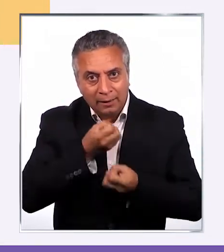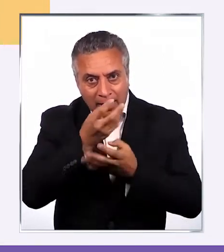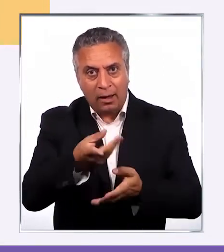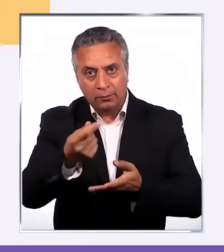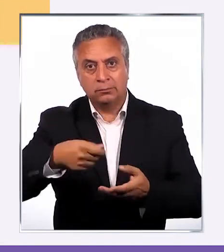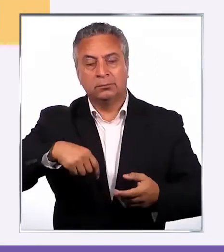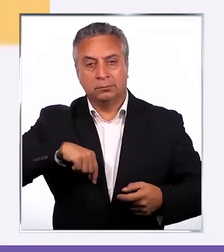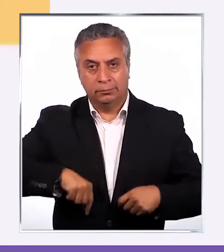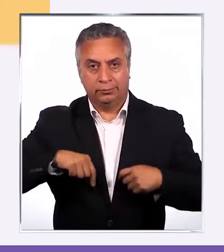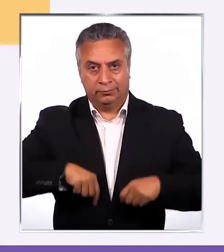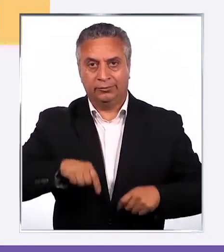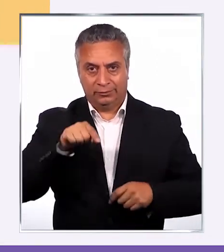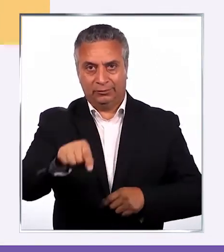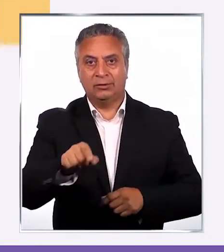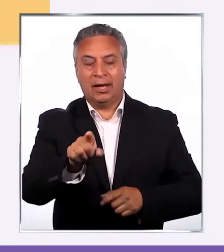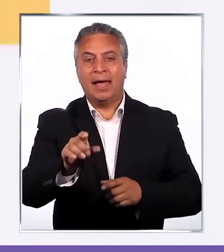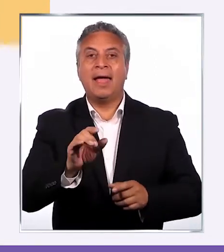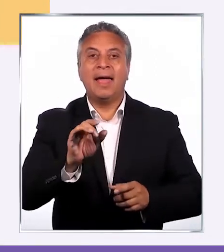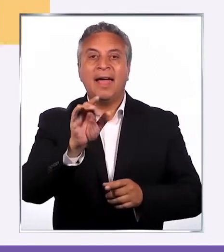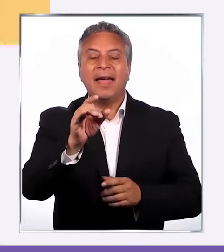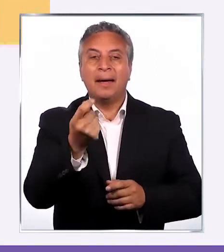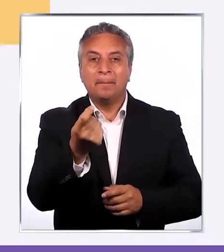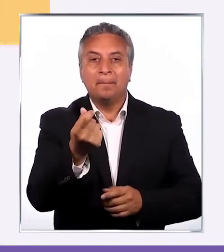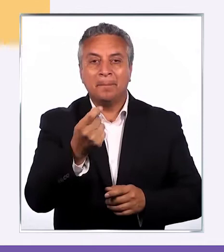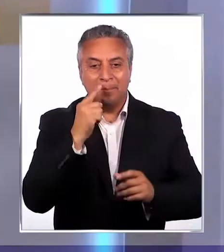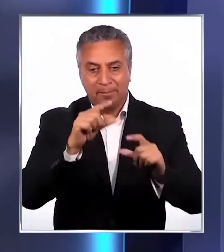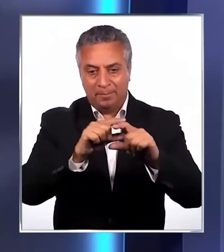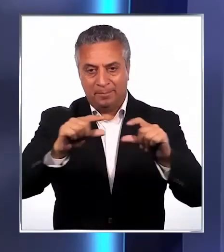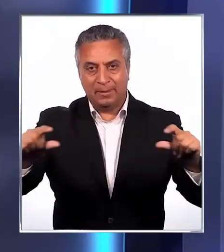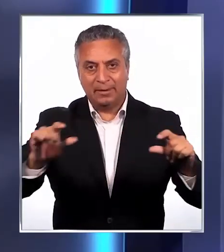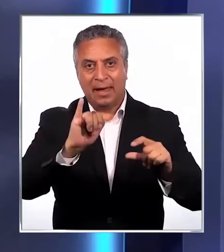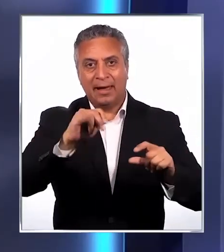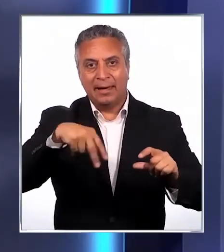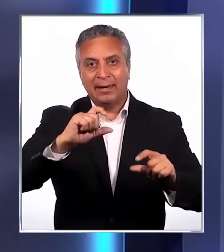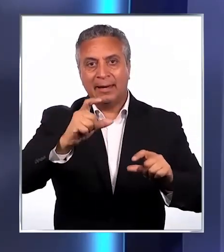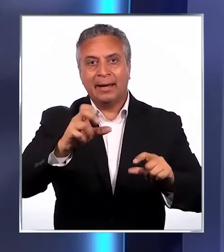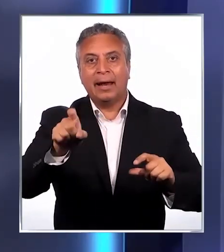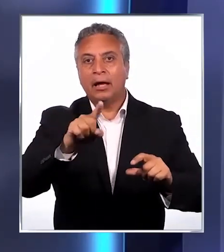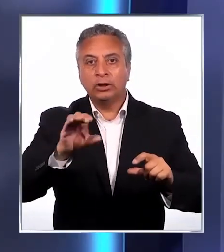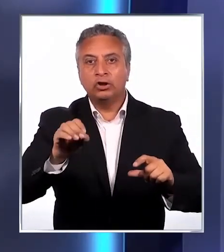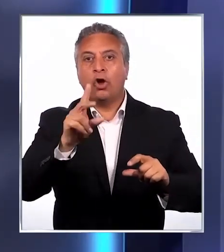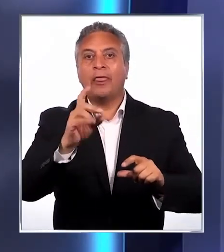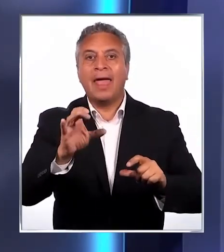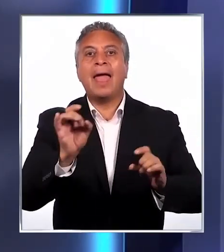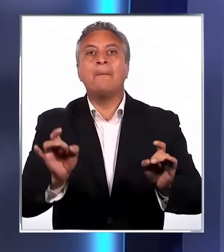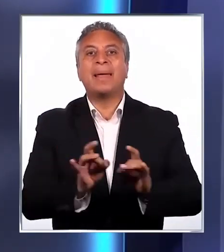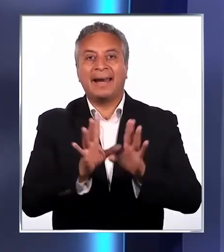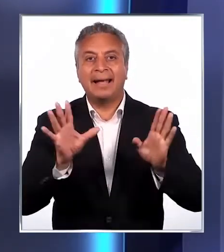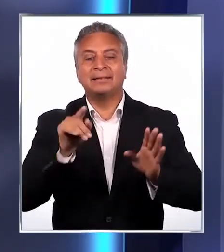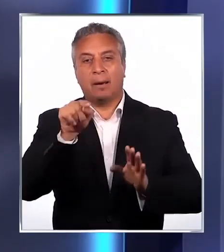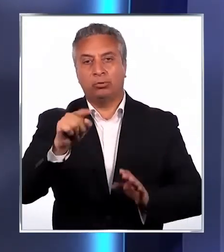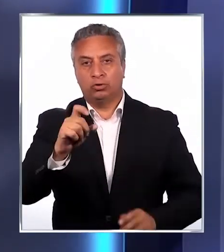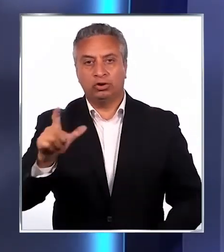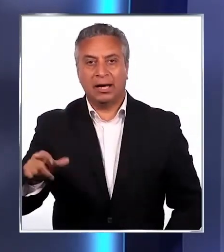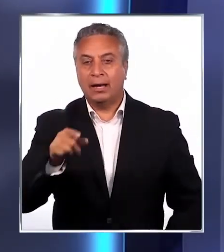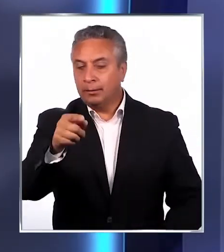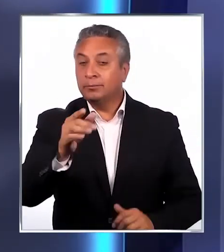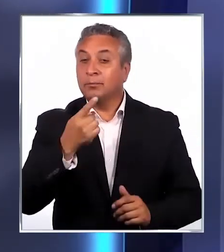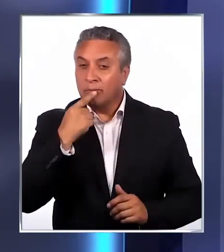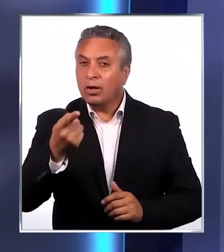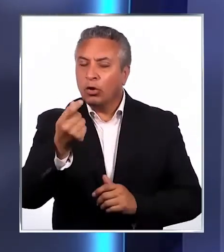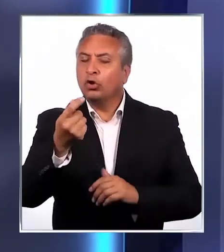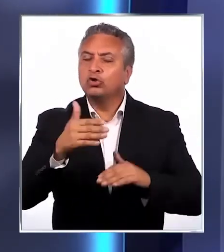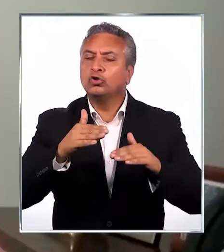de ingresos en la página de ingresodeemergencia.cl. Y usted decía el monto es 100.000 pesos por integrante de familia, pero hay un tope máximo. ¿Cuál